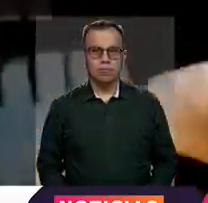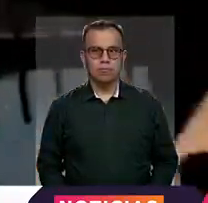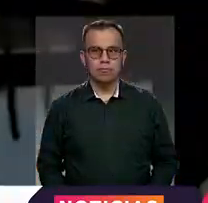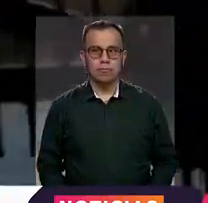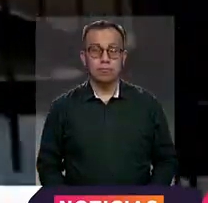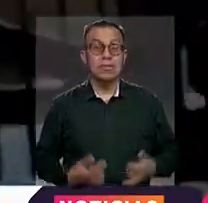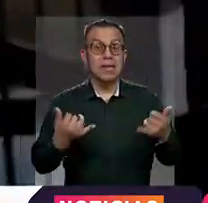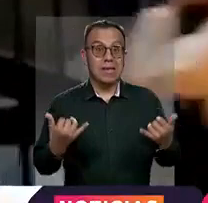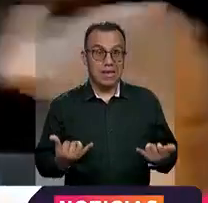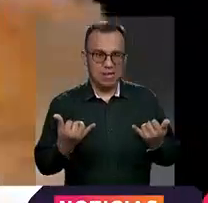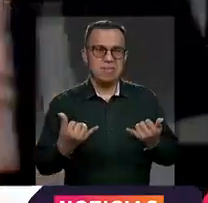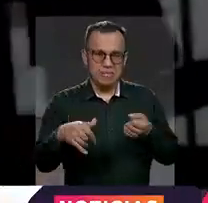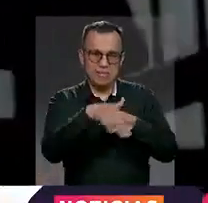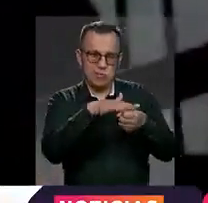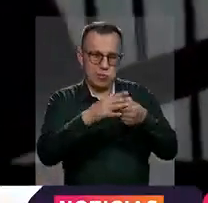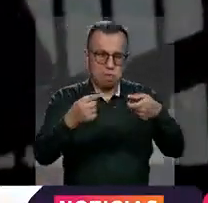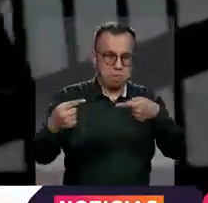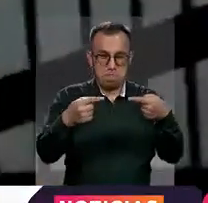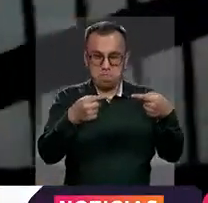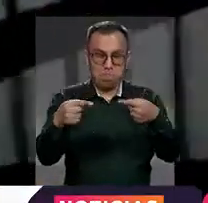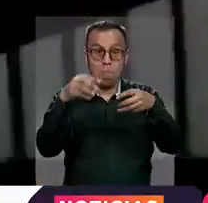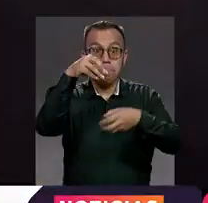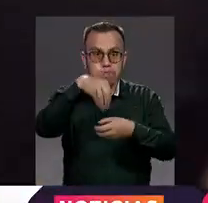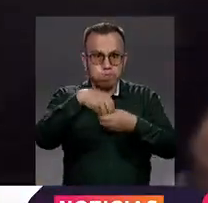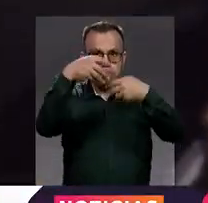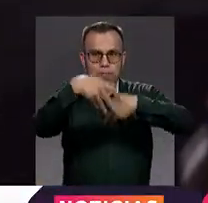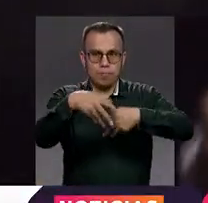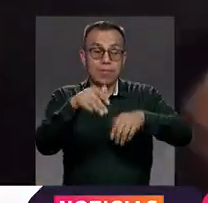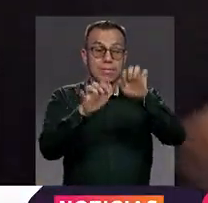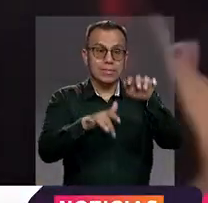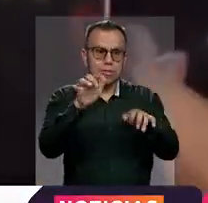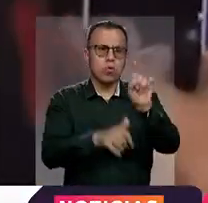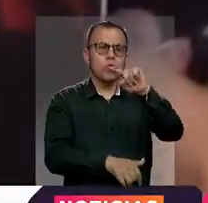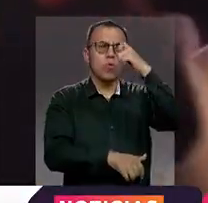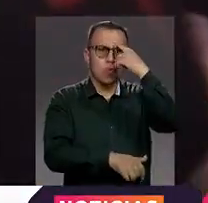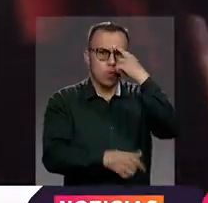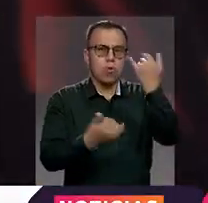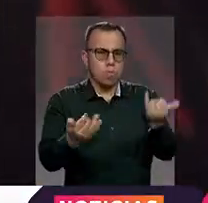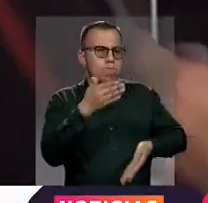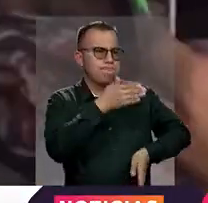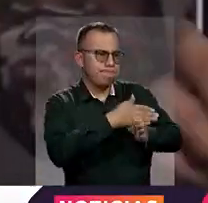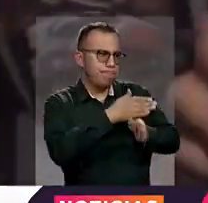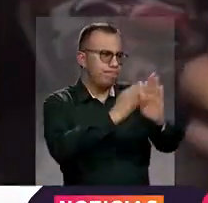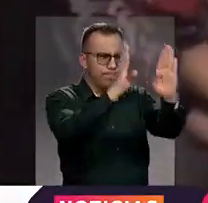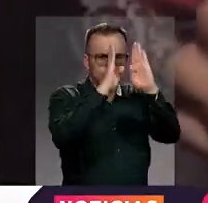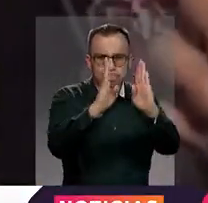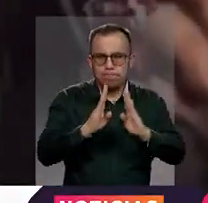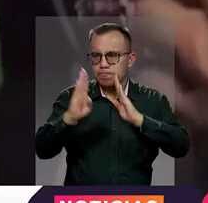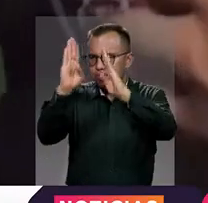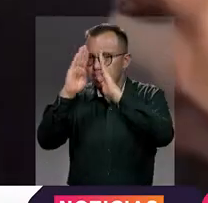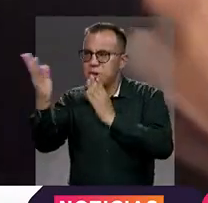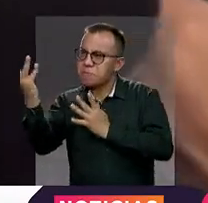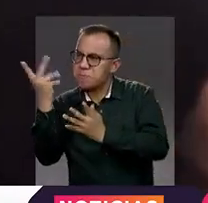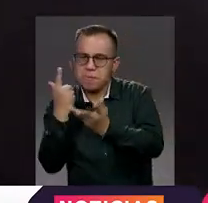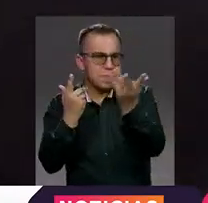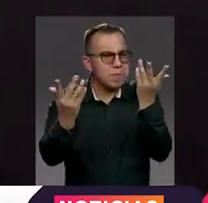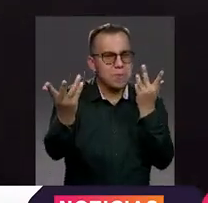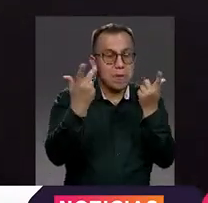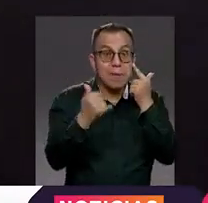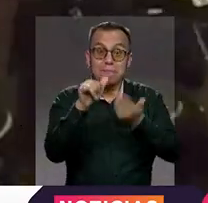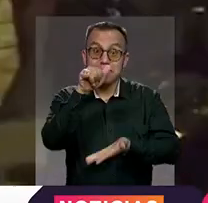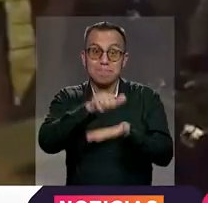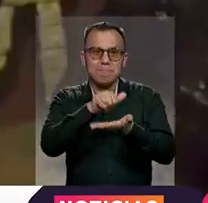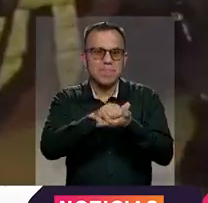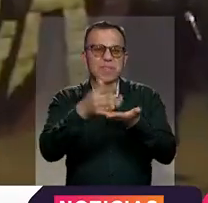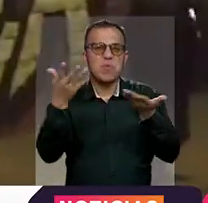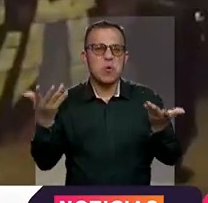Pese a las pequeñas alteraciones dentro de la protesta, el secretario de Gobierno continuaba escuchando a los manifestantes. La petición de los mismos